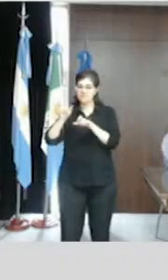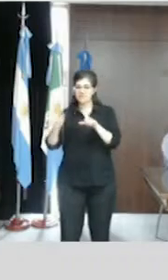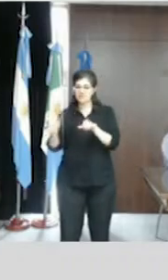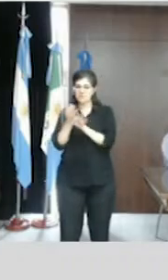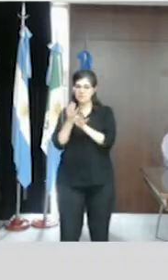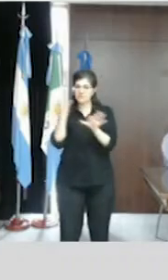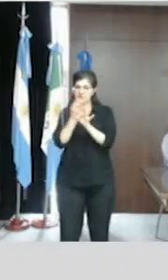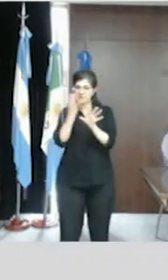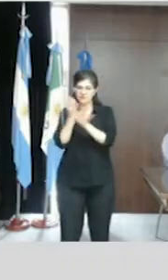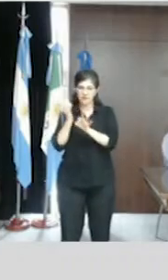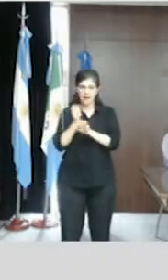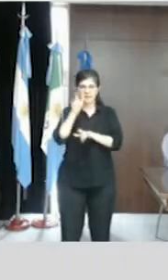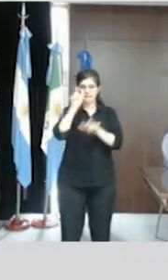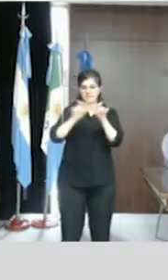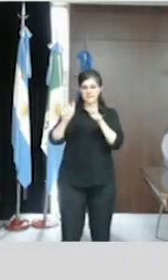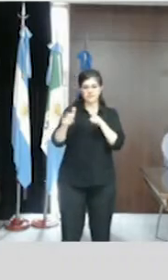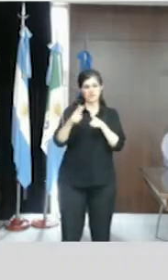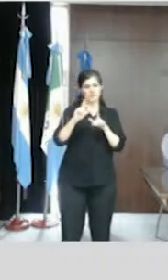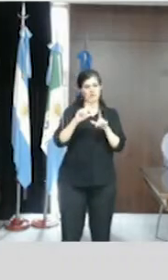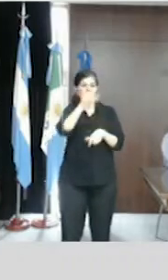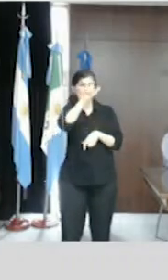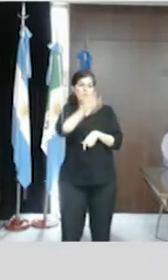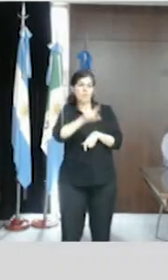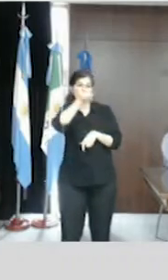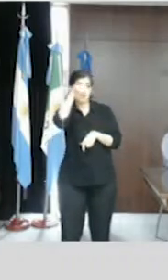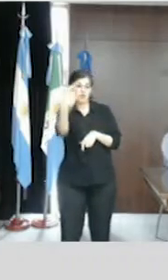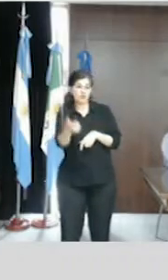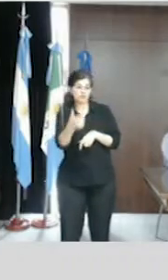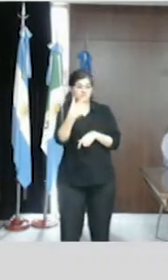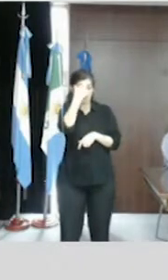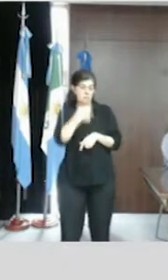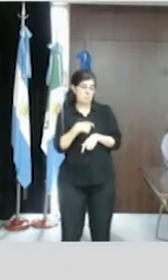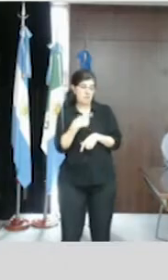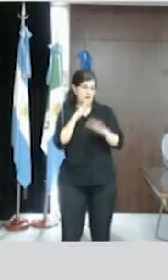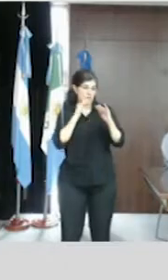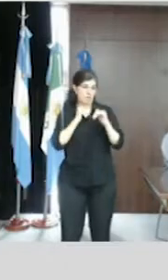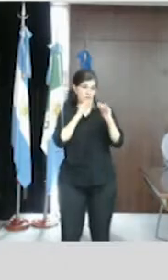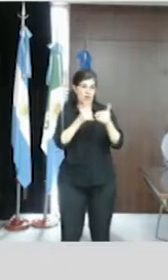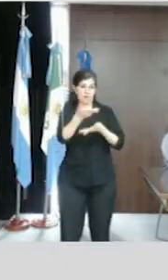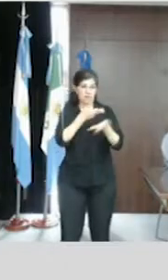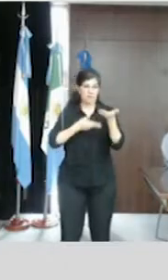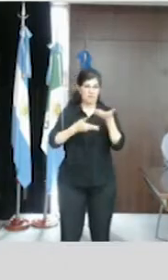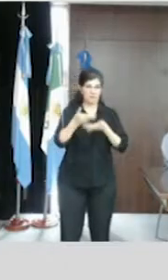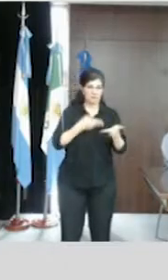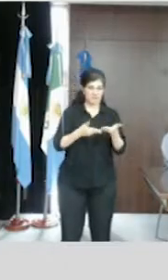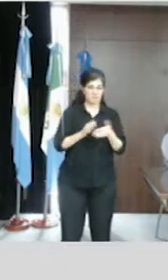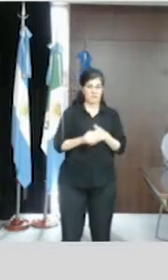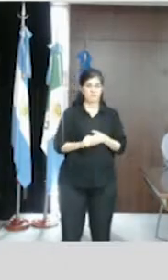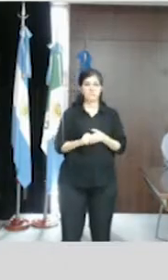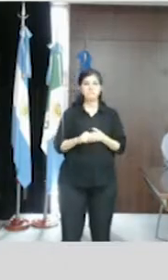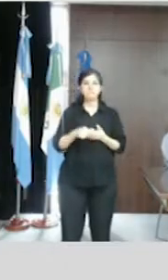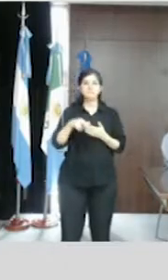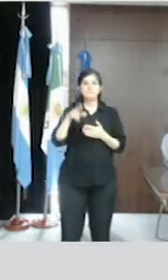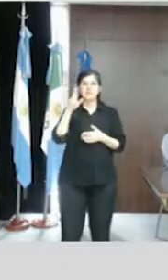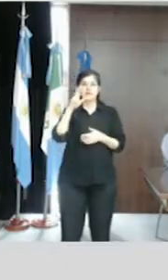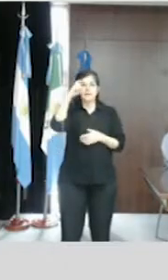humanos? La resiliencia nos permite superar las pérdidas, facilita el duelo. Y cuando hablamos de pérdida,